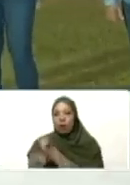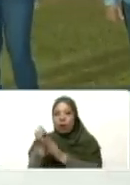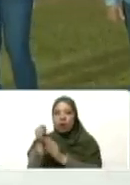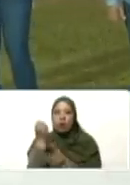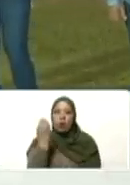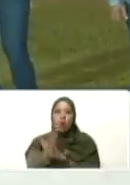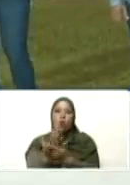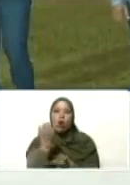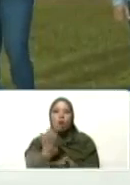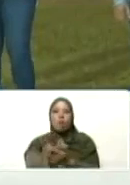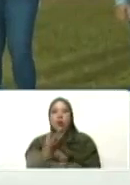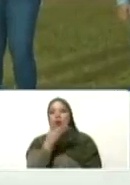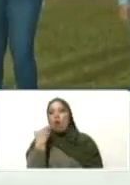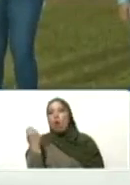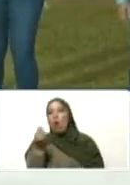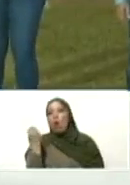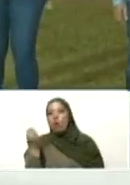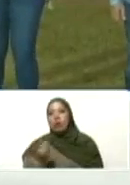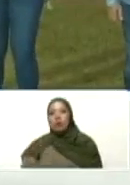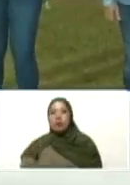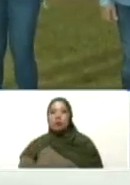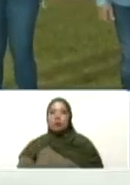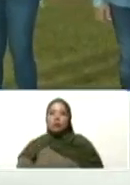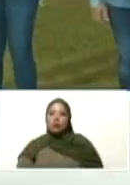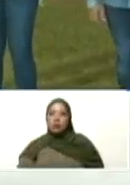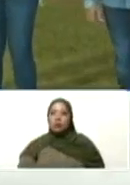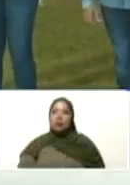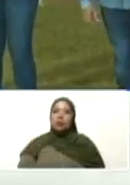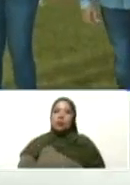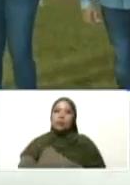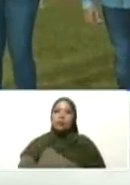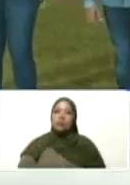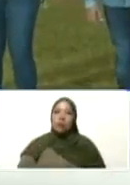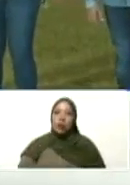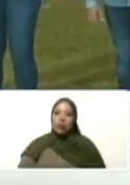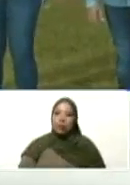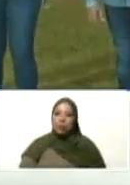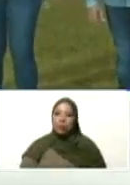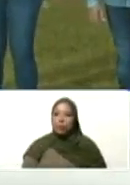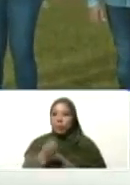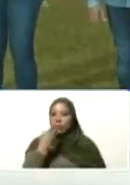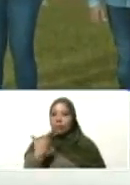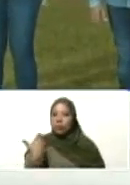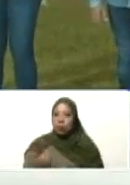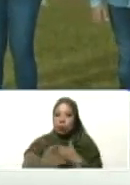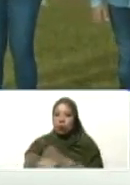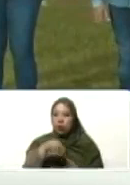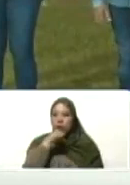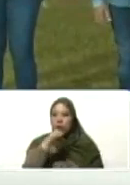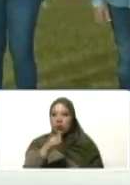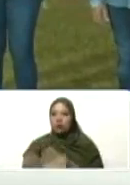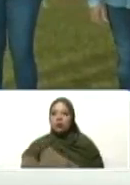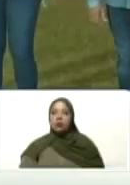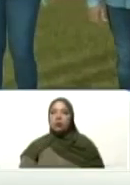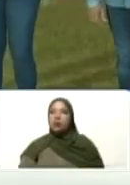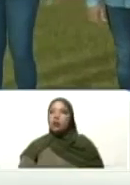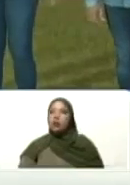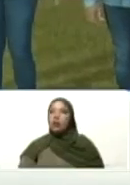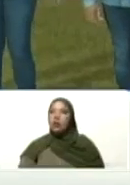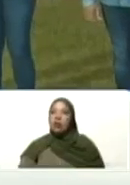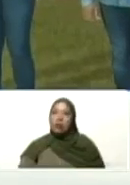mandan los jóvenes. Allá está Ana Fuentes. Ana, bueno, adelante.